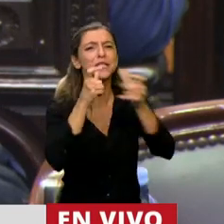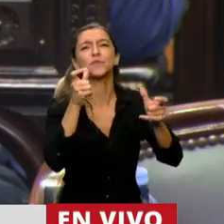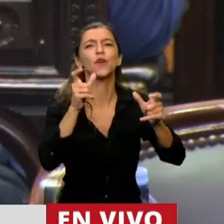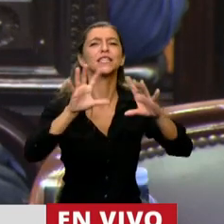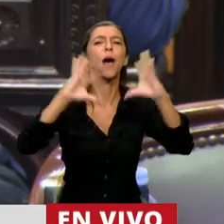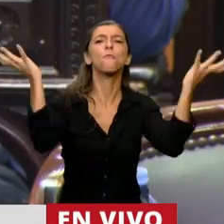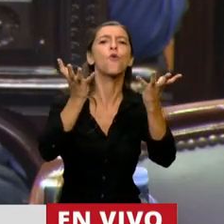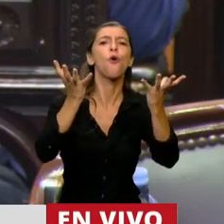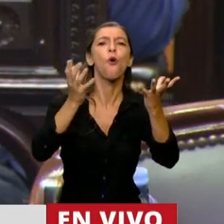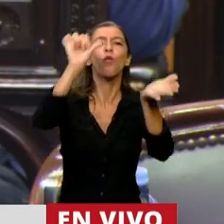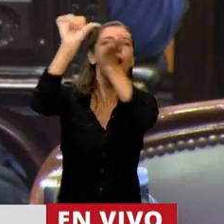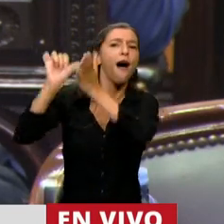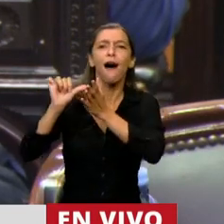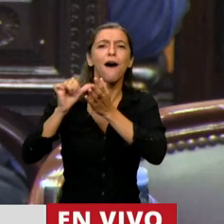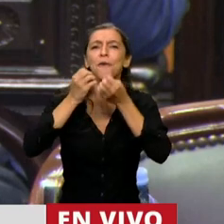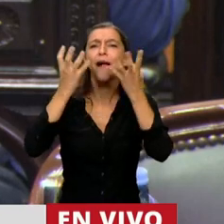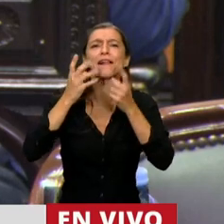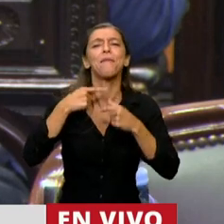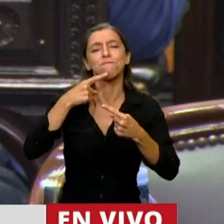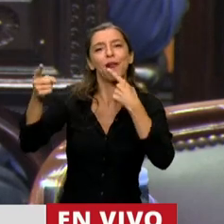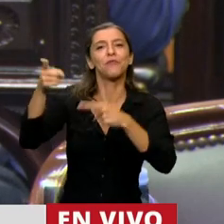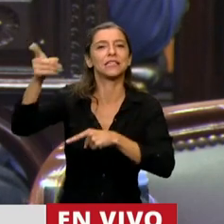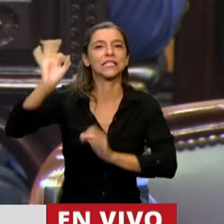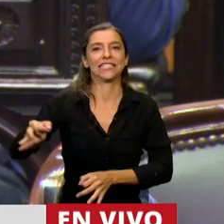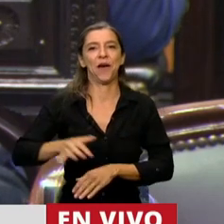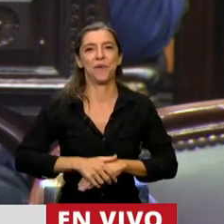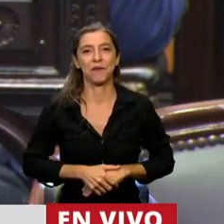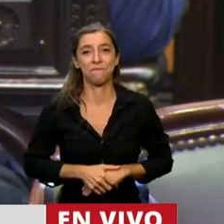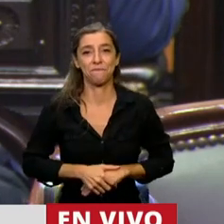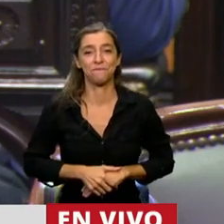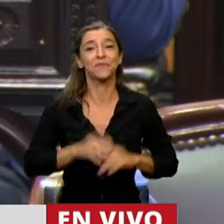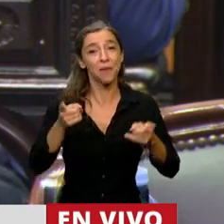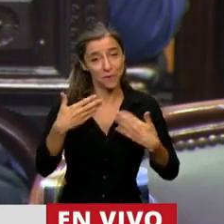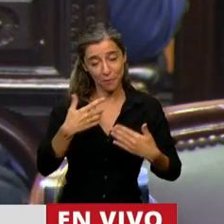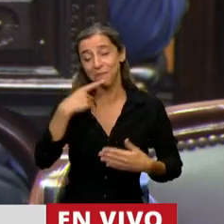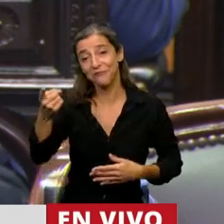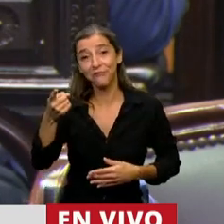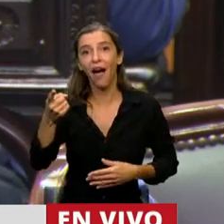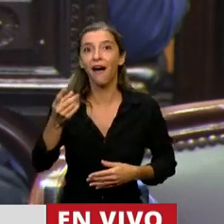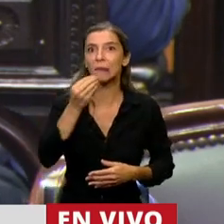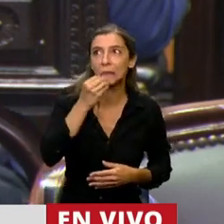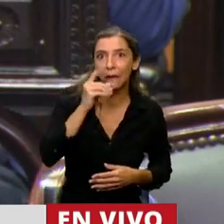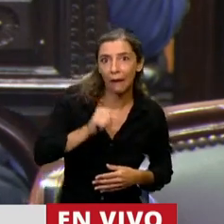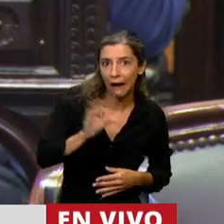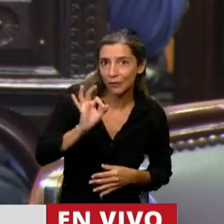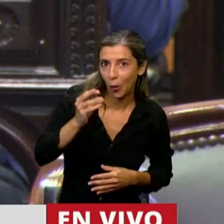dónde tenías que ir, y preguntarle si querías comer barato o si estaba en condiciones de pagar.